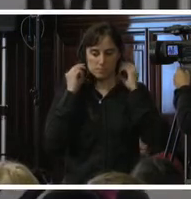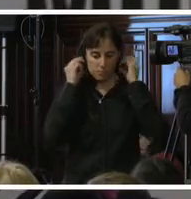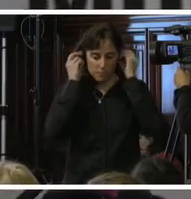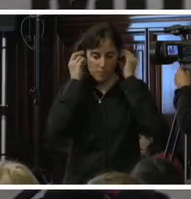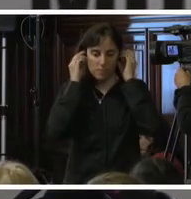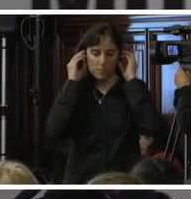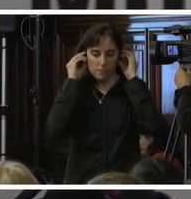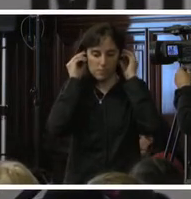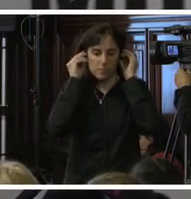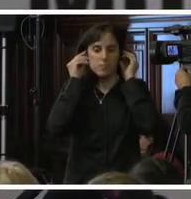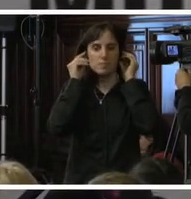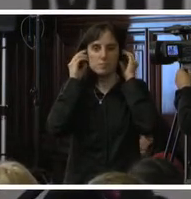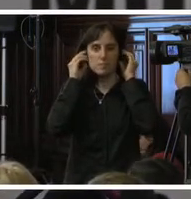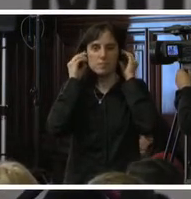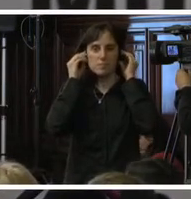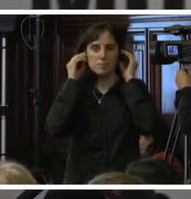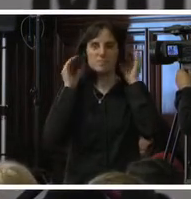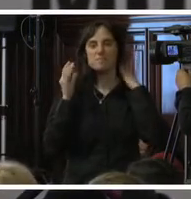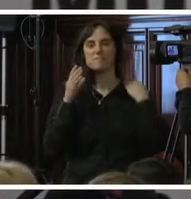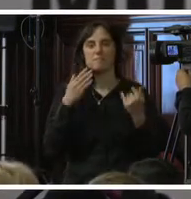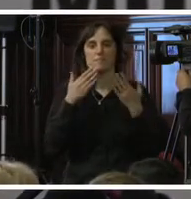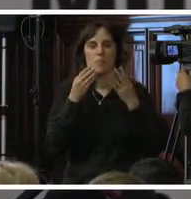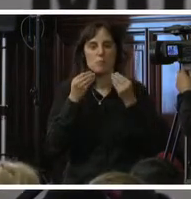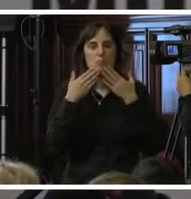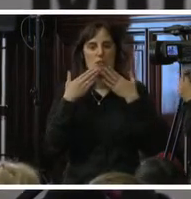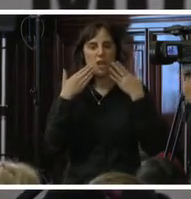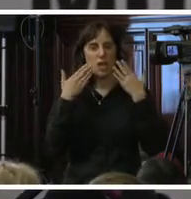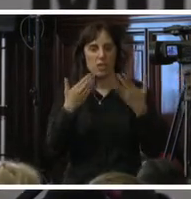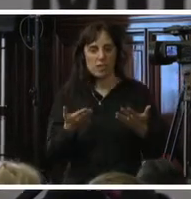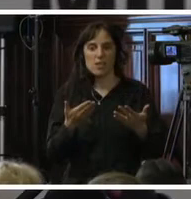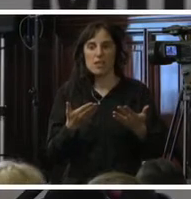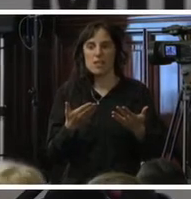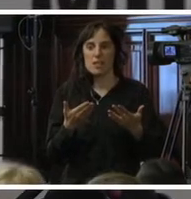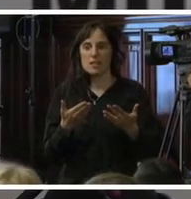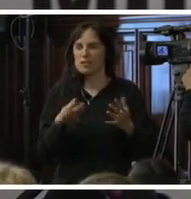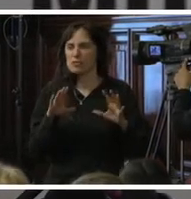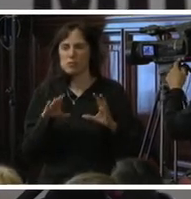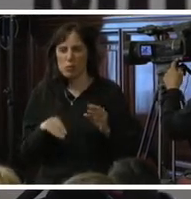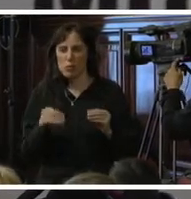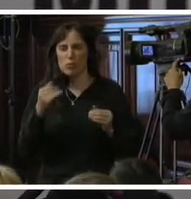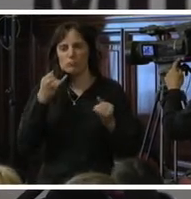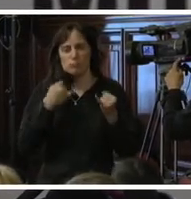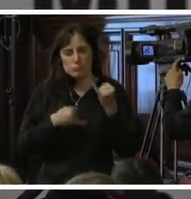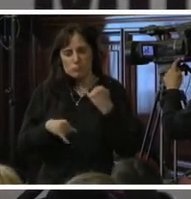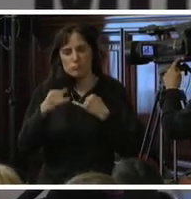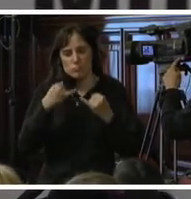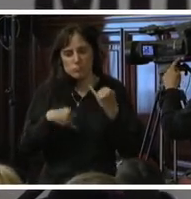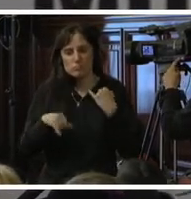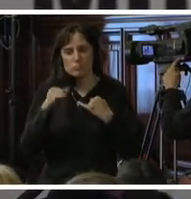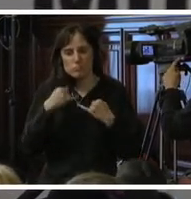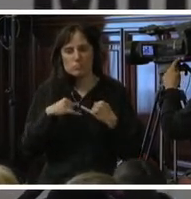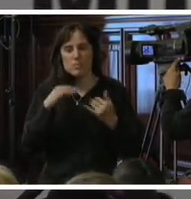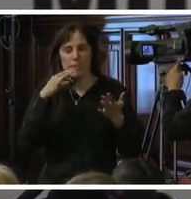Thank you very much for this, what has been described as the